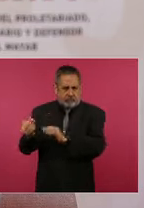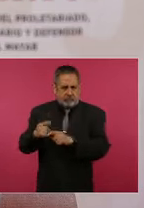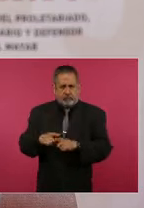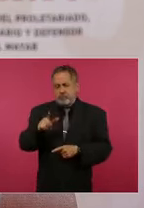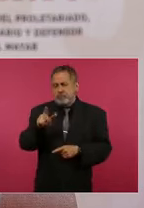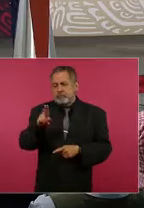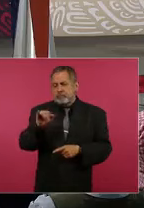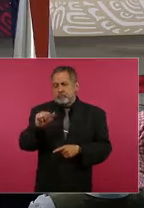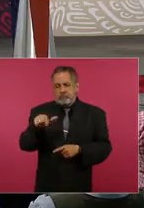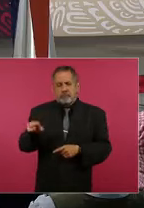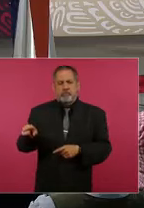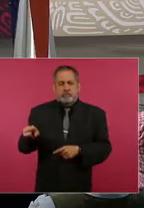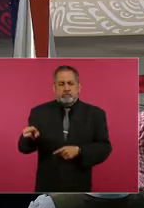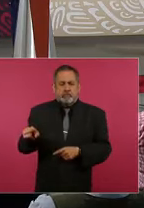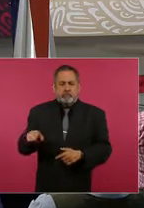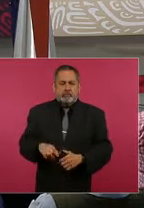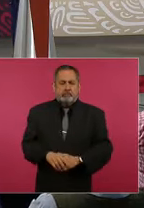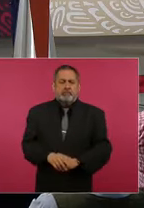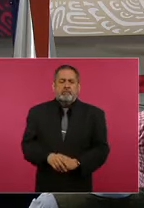Luisa,